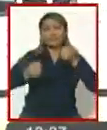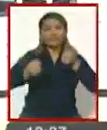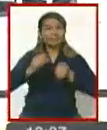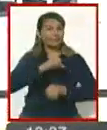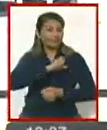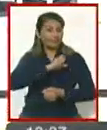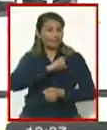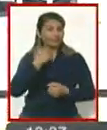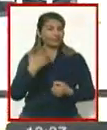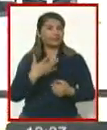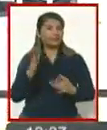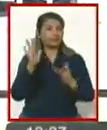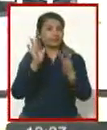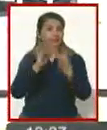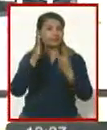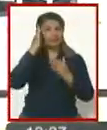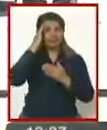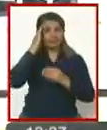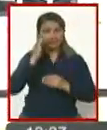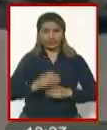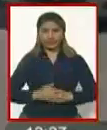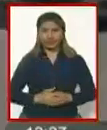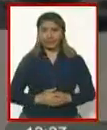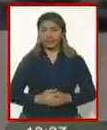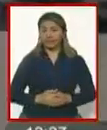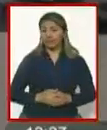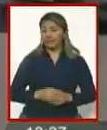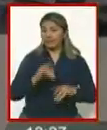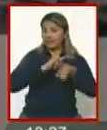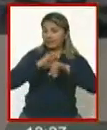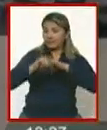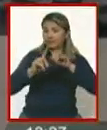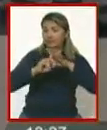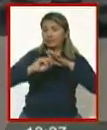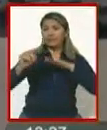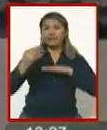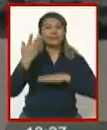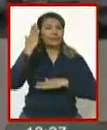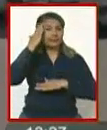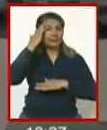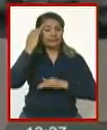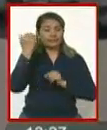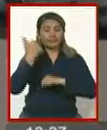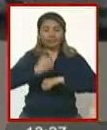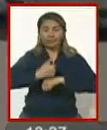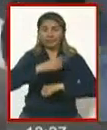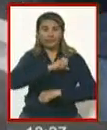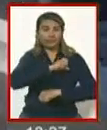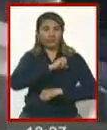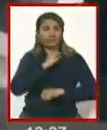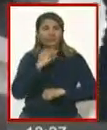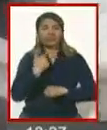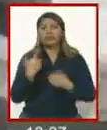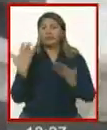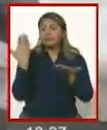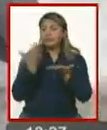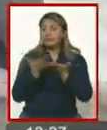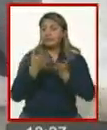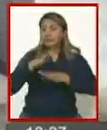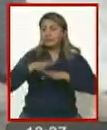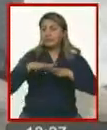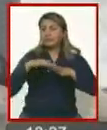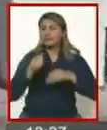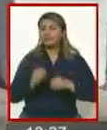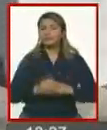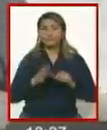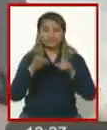La policía ya tomó conocimiento del caso. Un presunto estafador se dio a la fuga al percatarse de la presencia policial, quienes acudieron al llamado de